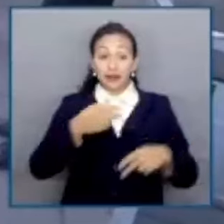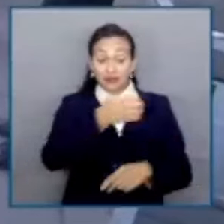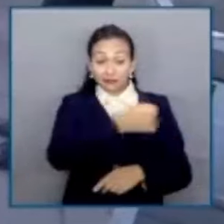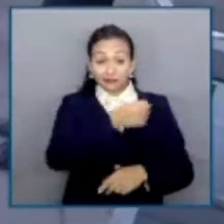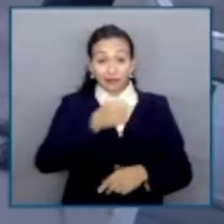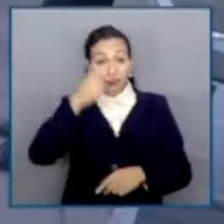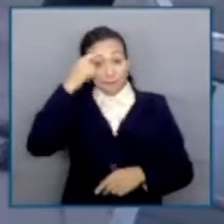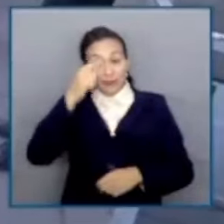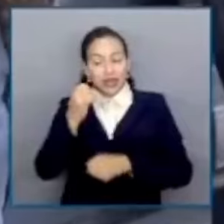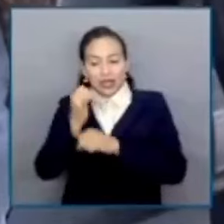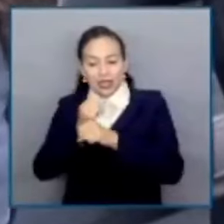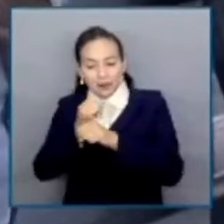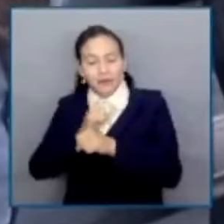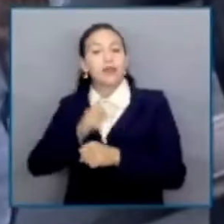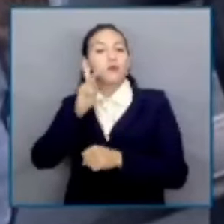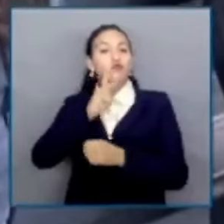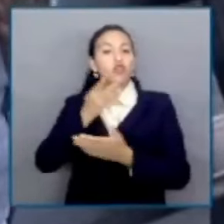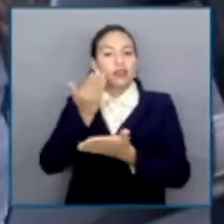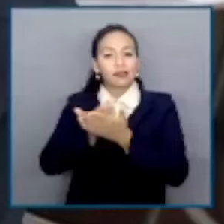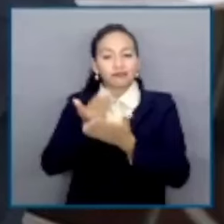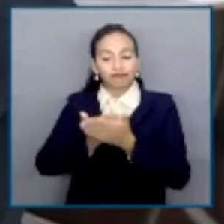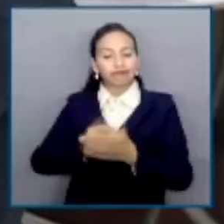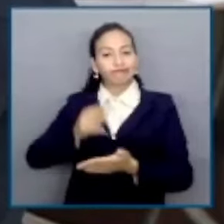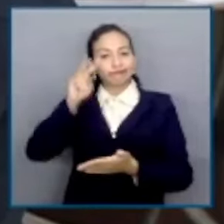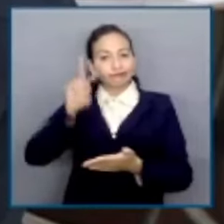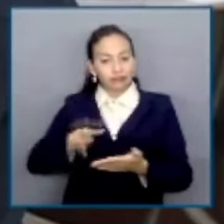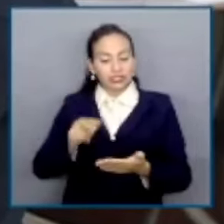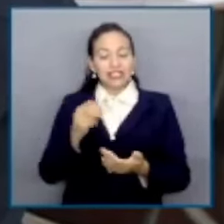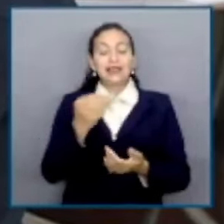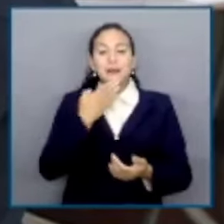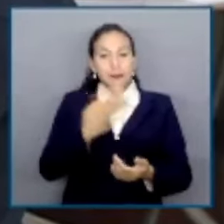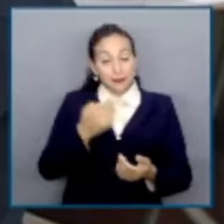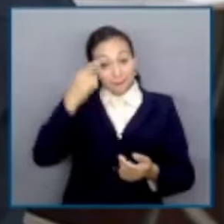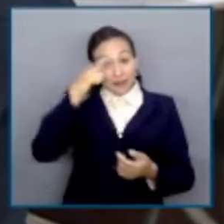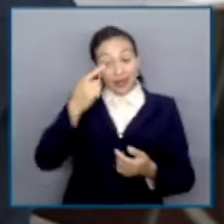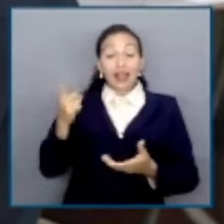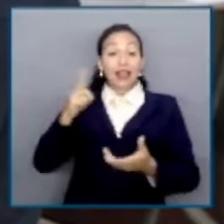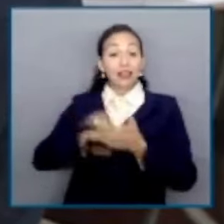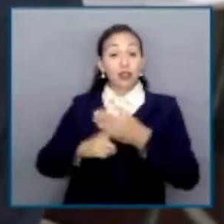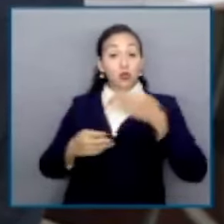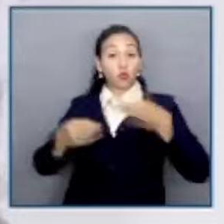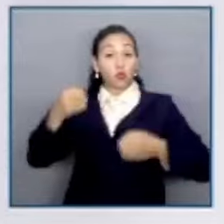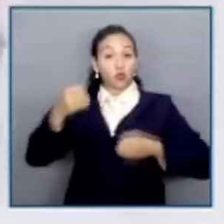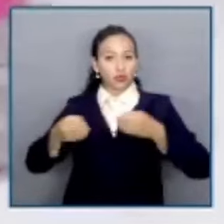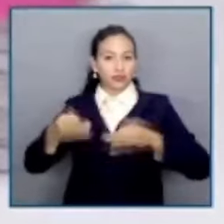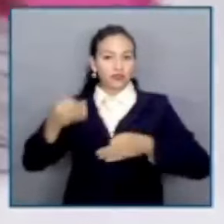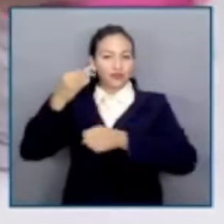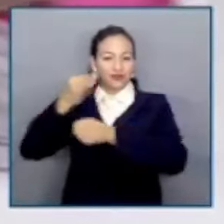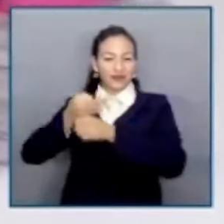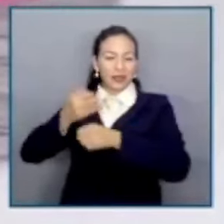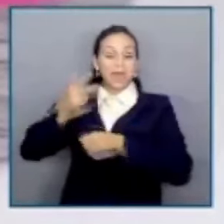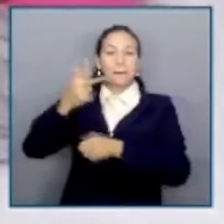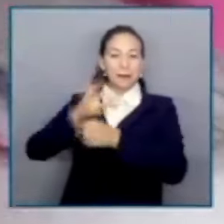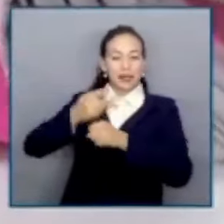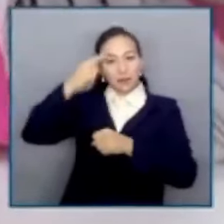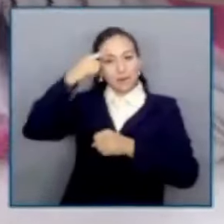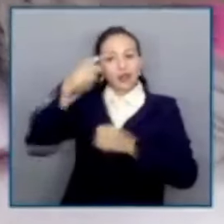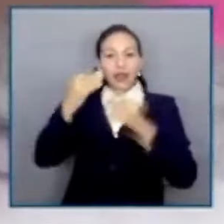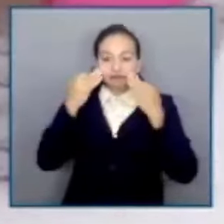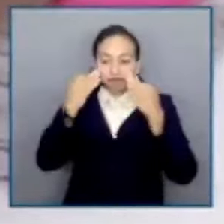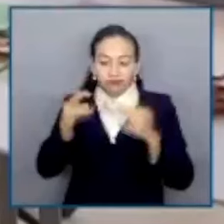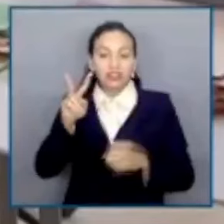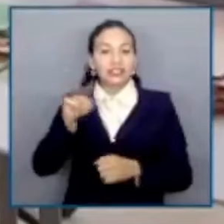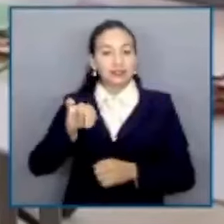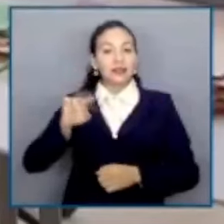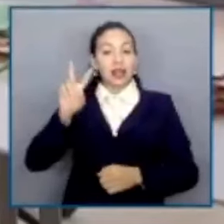partes para ofrecer pruebas periciales dentro de los juicios orales mercantiles Lo cierto es que la manera como el legislador sanciona